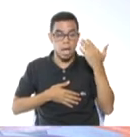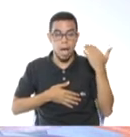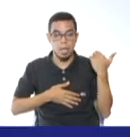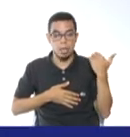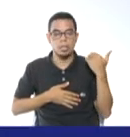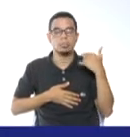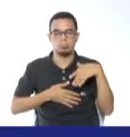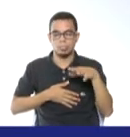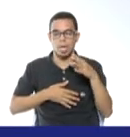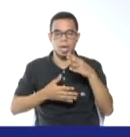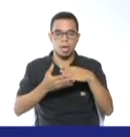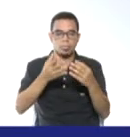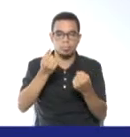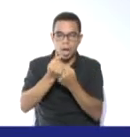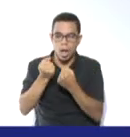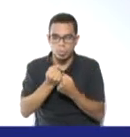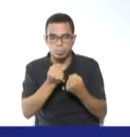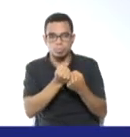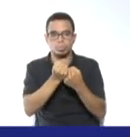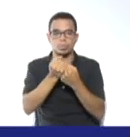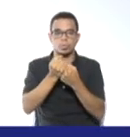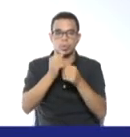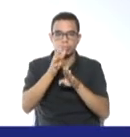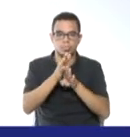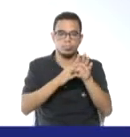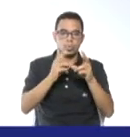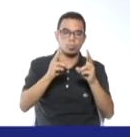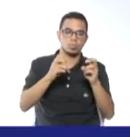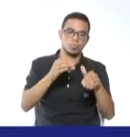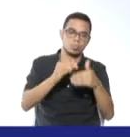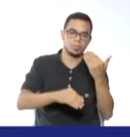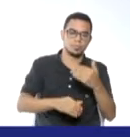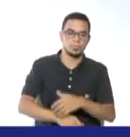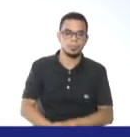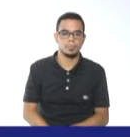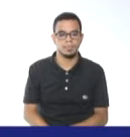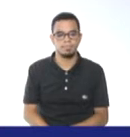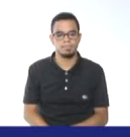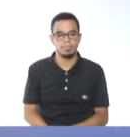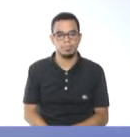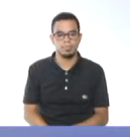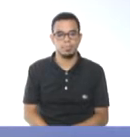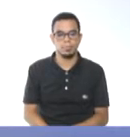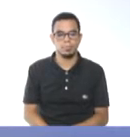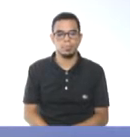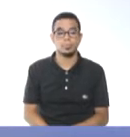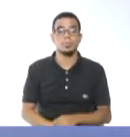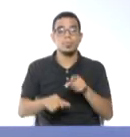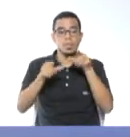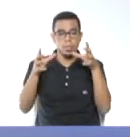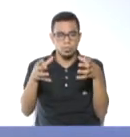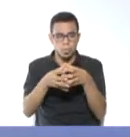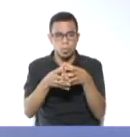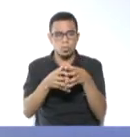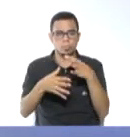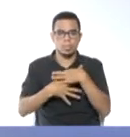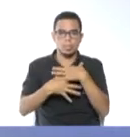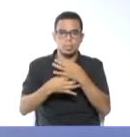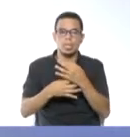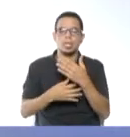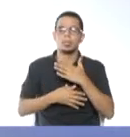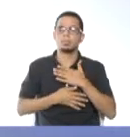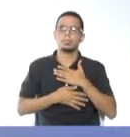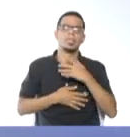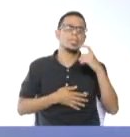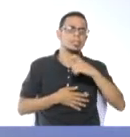comunidades. Reivindica la identidad local. Eso implica que estos grupos de interés deben responder a esas necesidades,